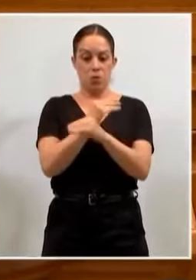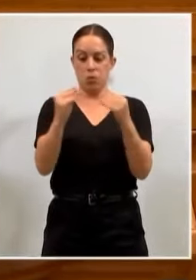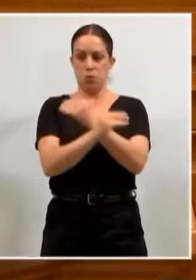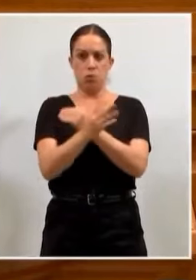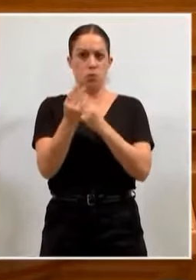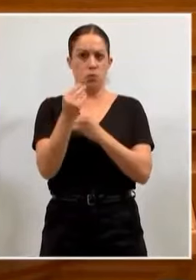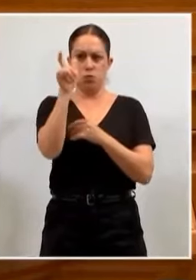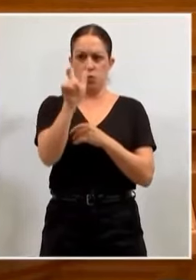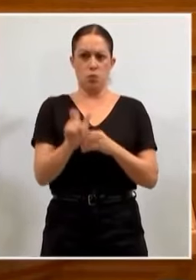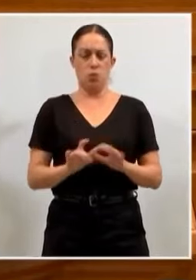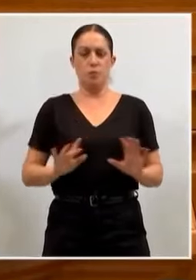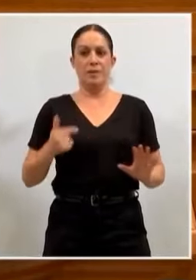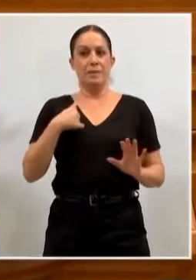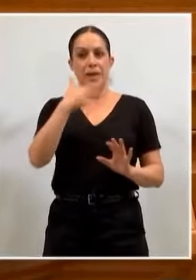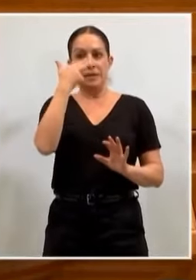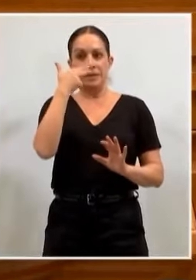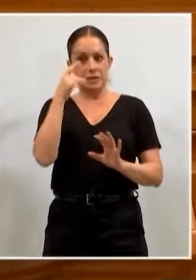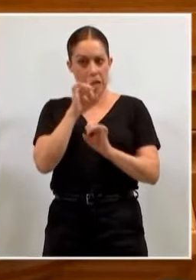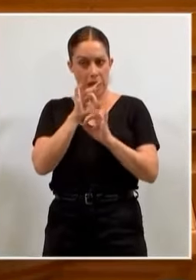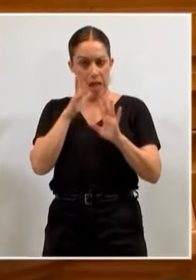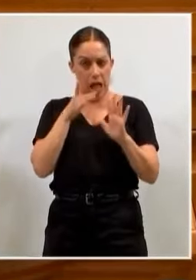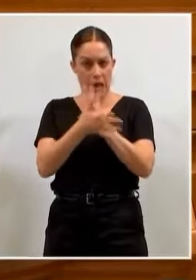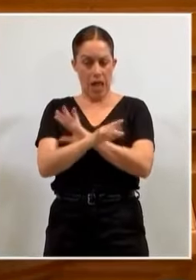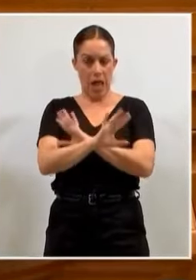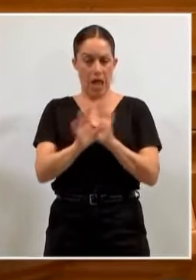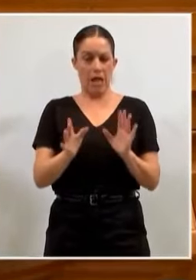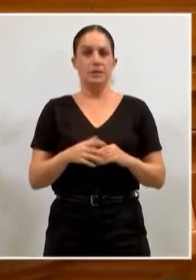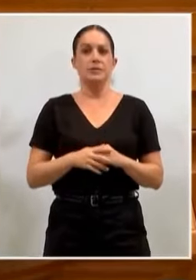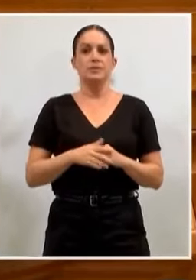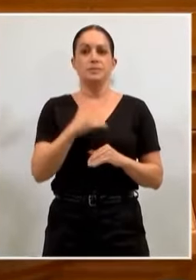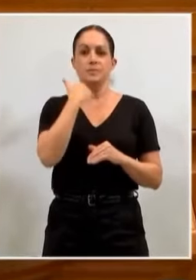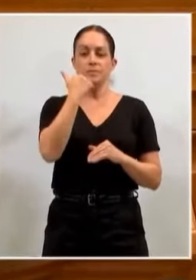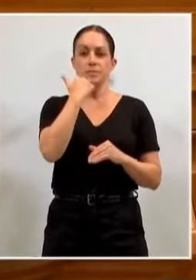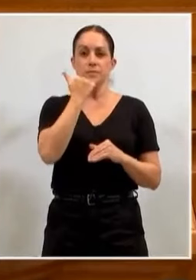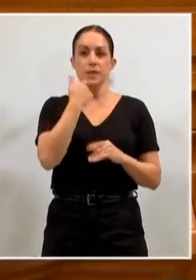A mí me interesa aclararlos. Digamos que algo de